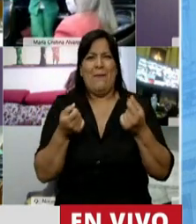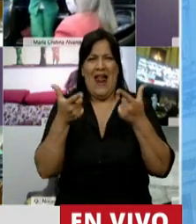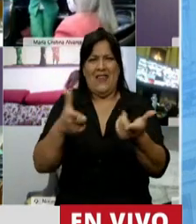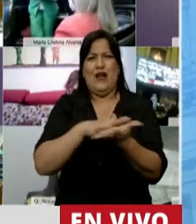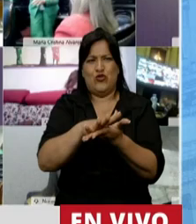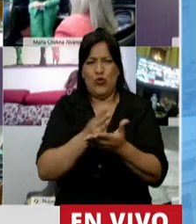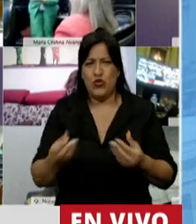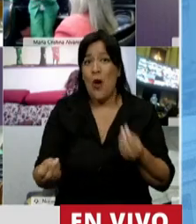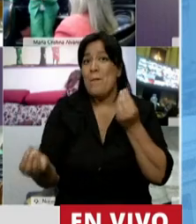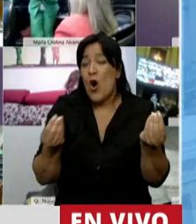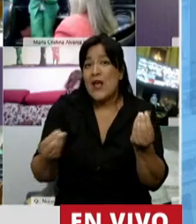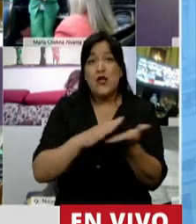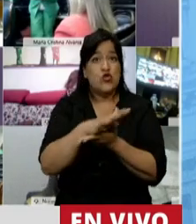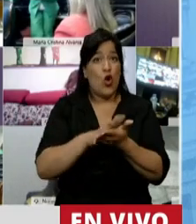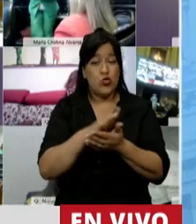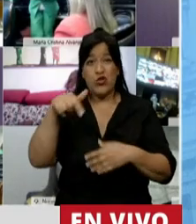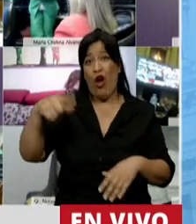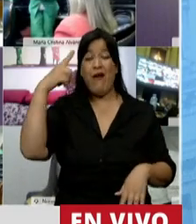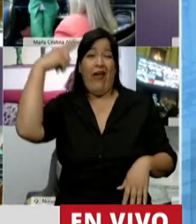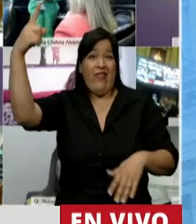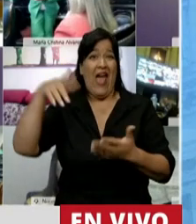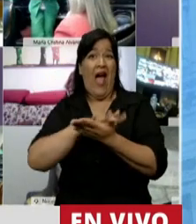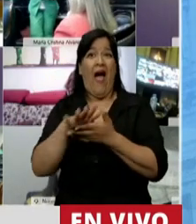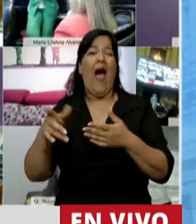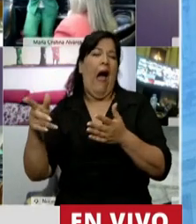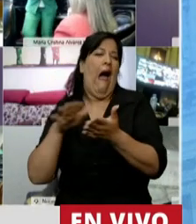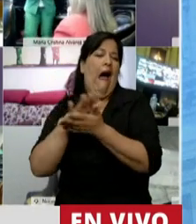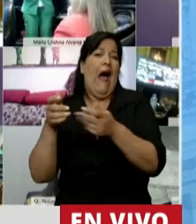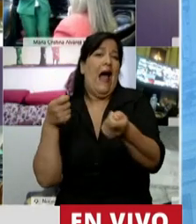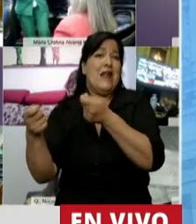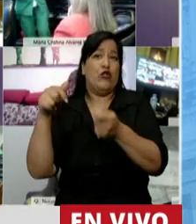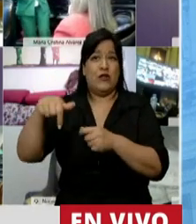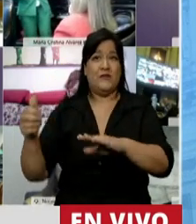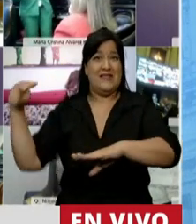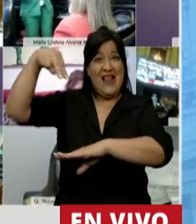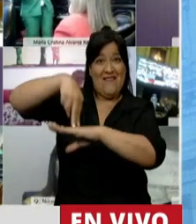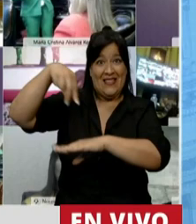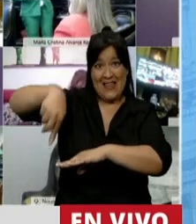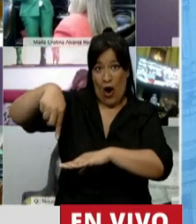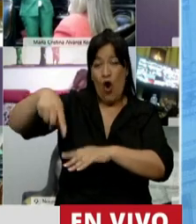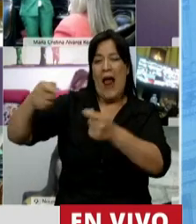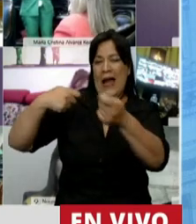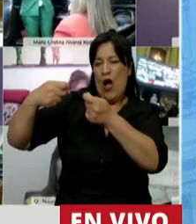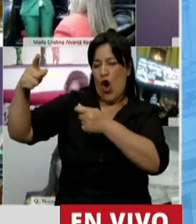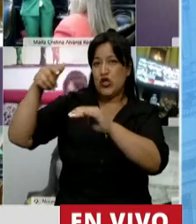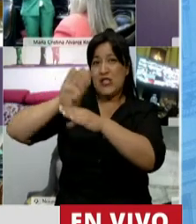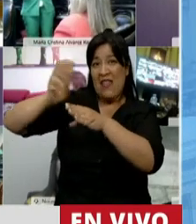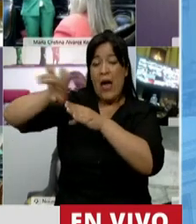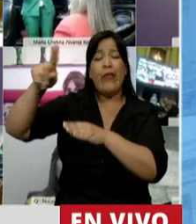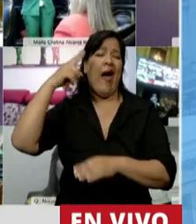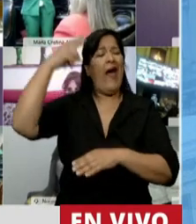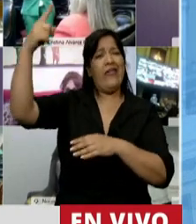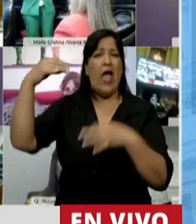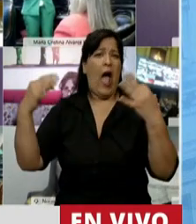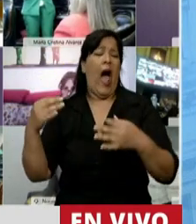Porque la solución que se le ha ocurrido al negociador de la deuda, que se levanta en este momento, es una muy creativa,